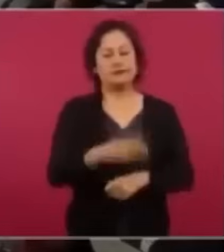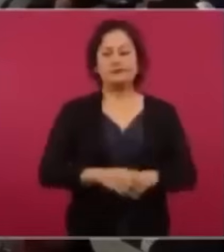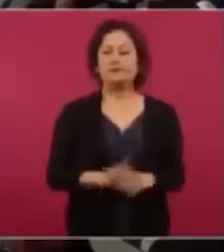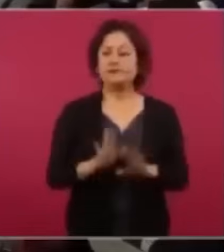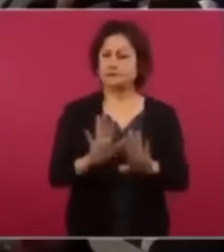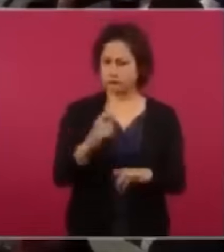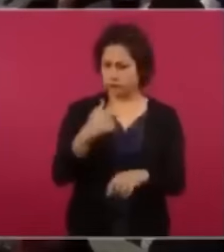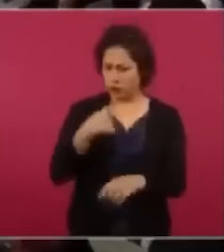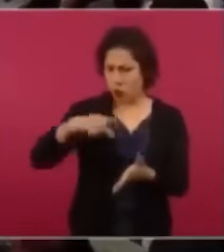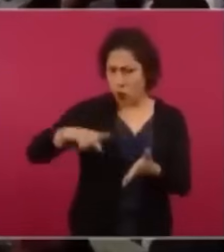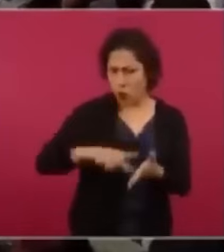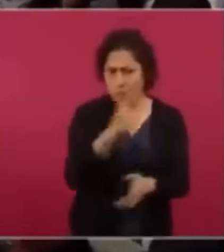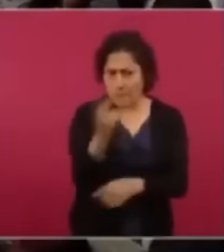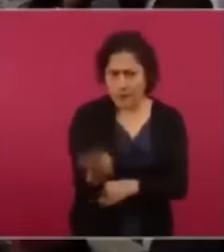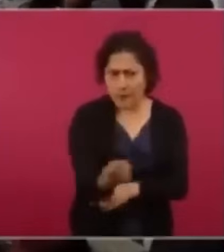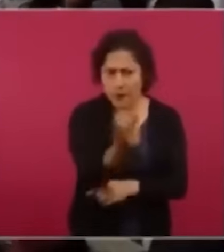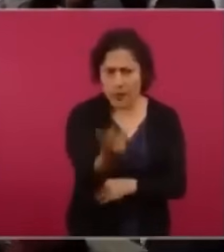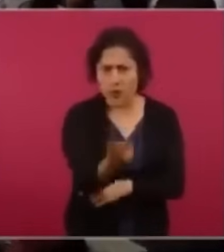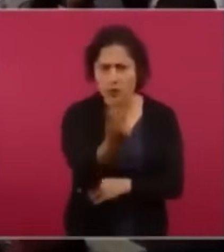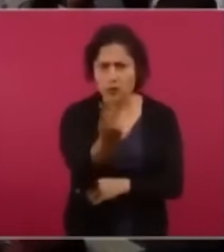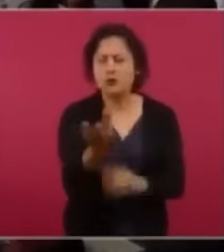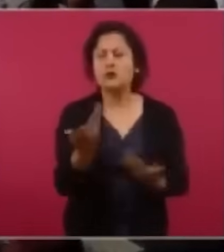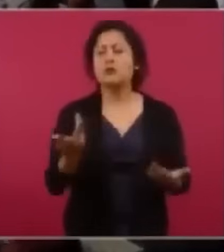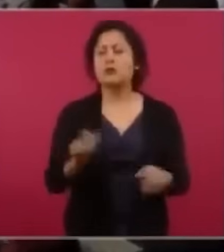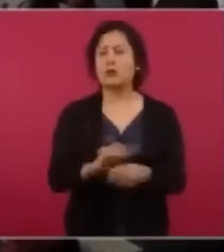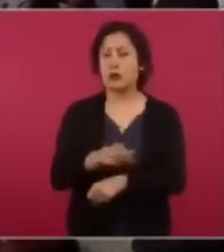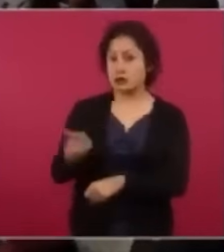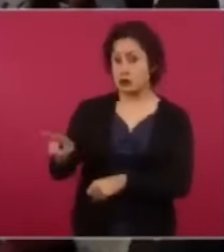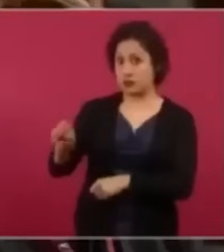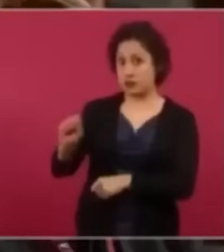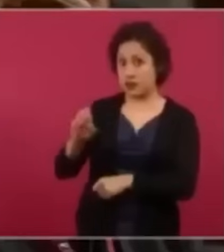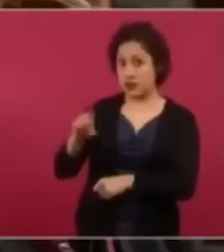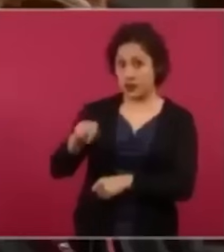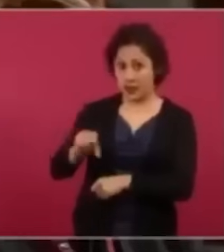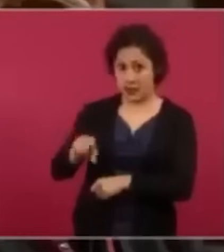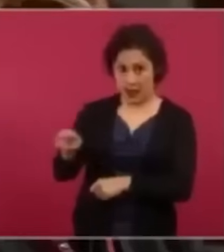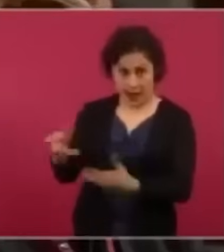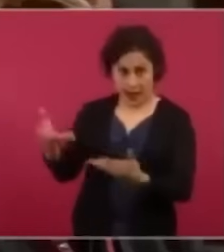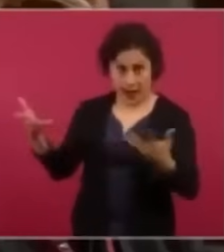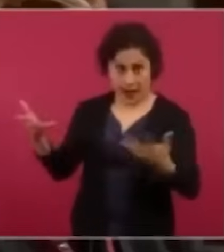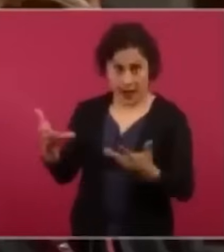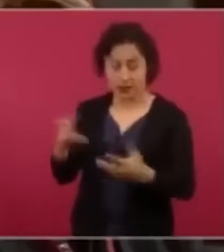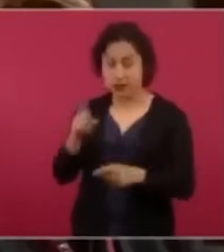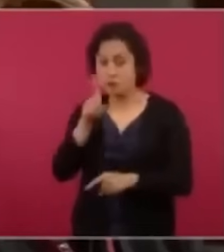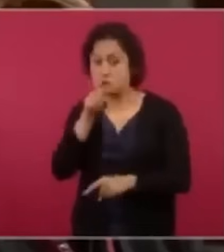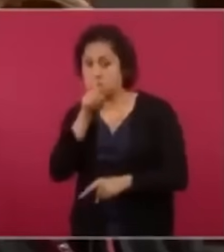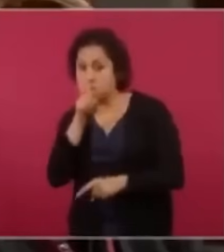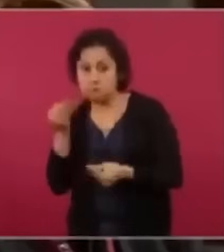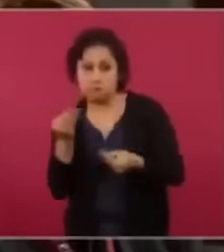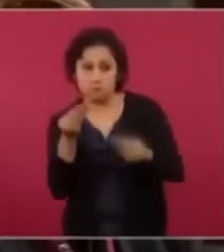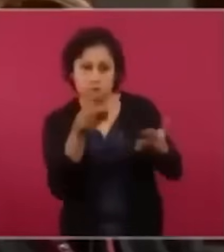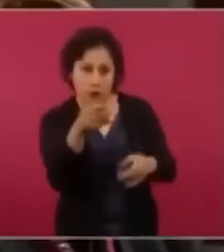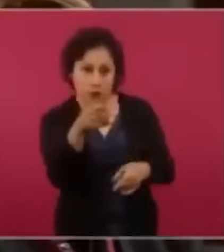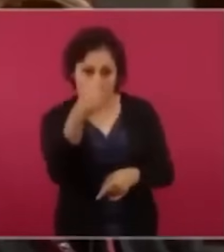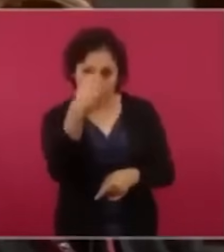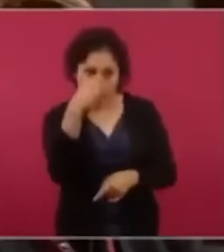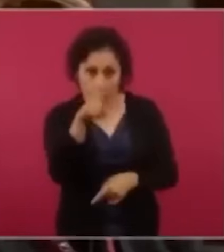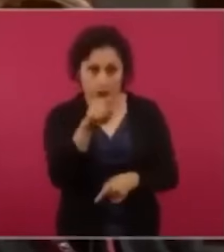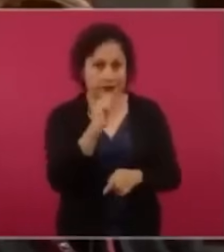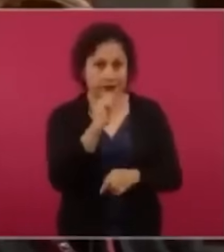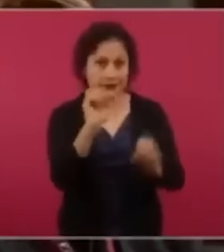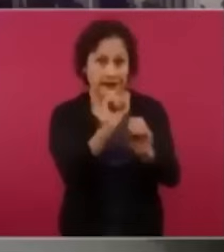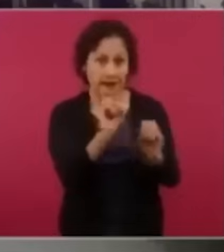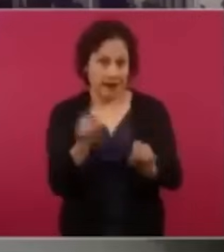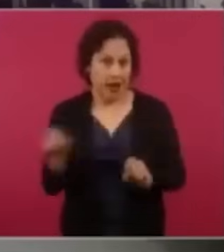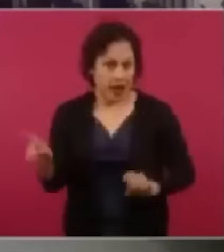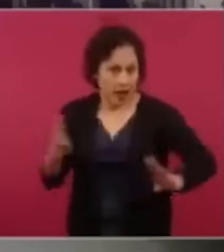¿es posible que la SEDENA esté haciendo esto sin informarle? Es decir, no, ¿que se trata de espionaje?